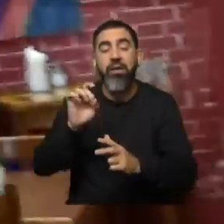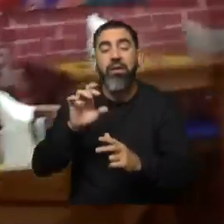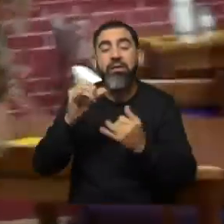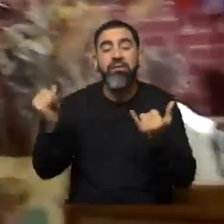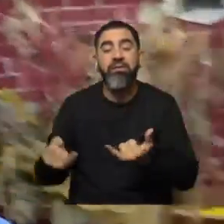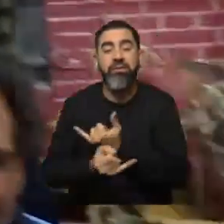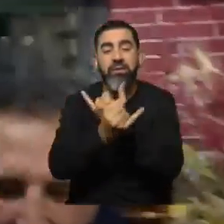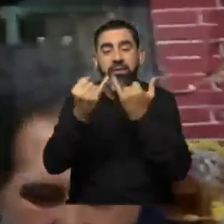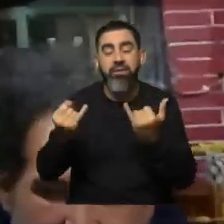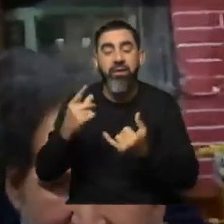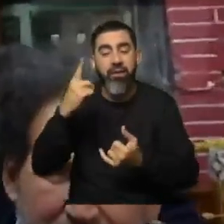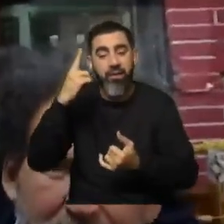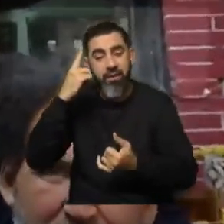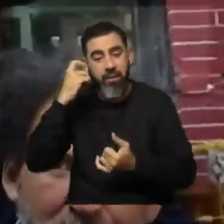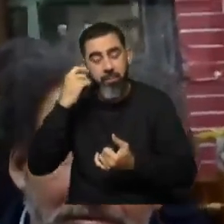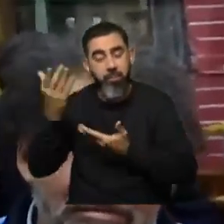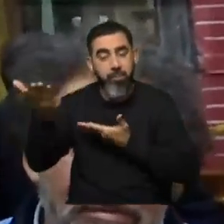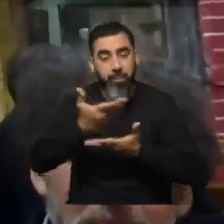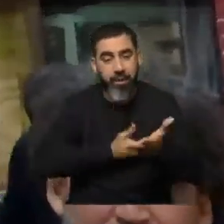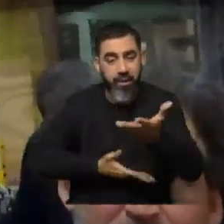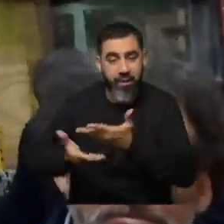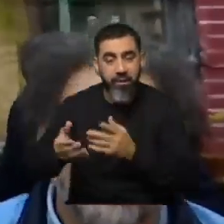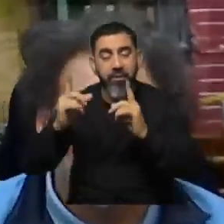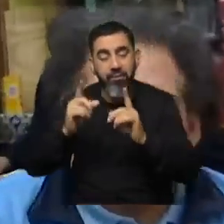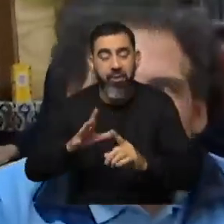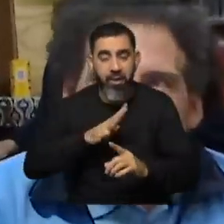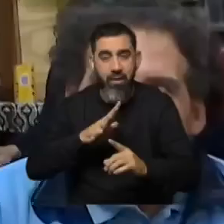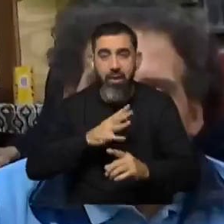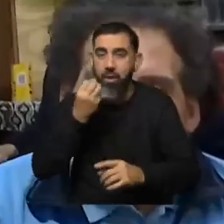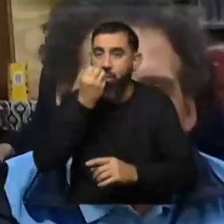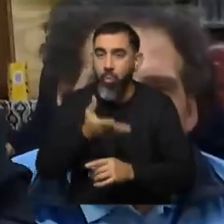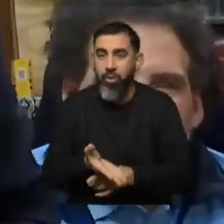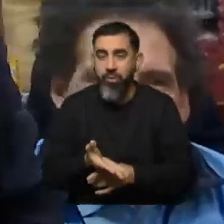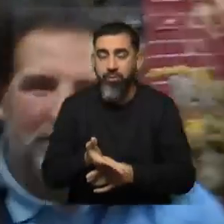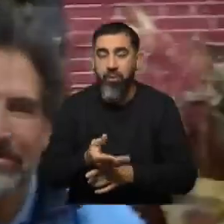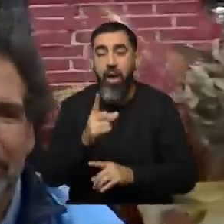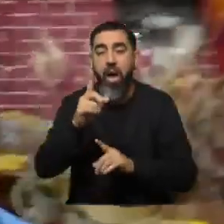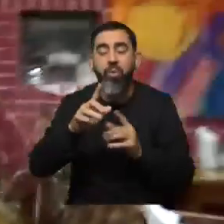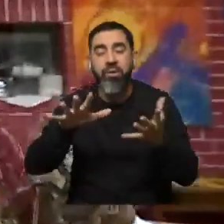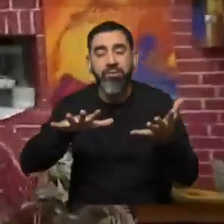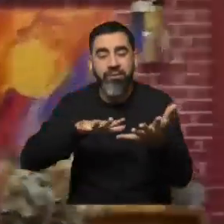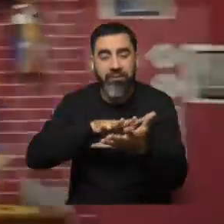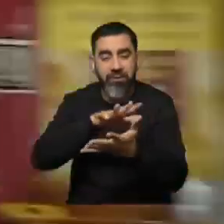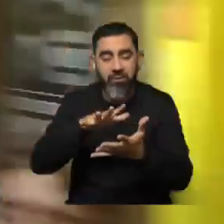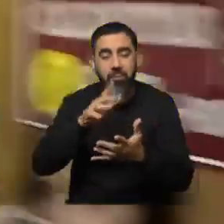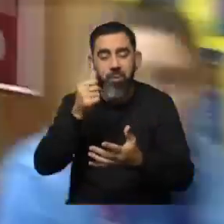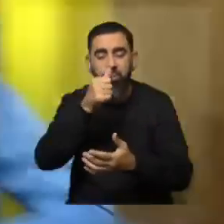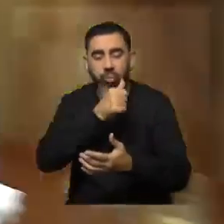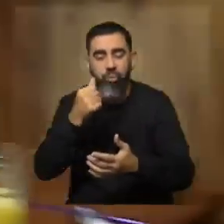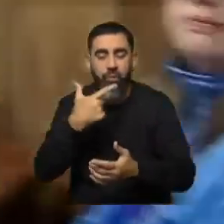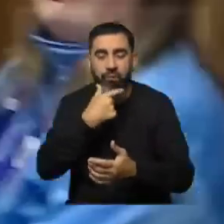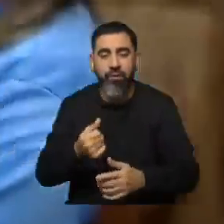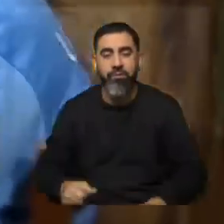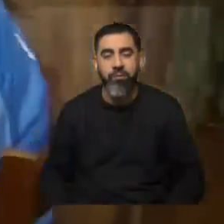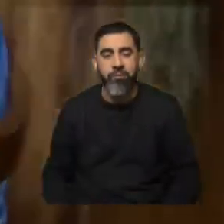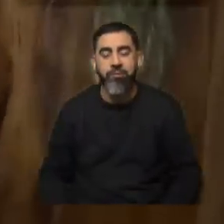días de experiencia de intercambio Y eso también se da se dieron algunas situaciones pero que se pudieron subsanar